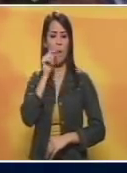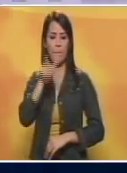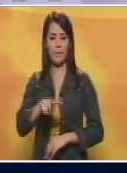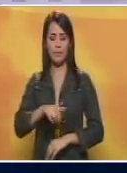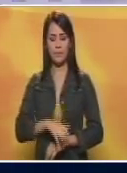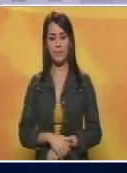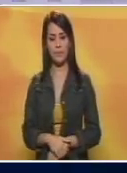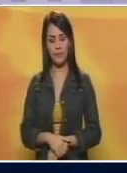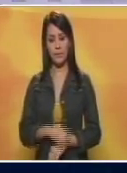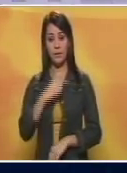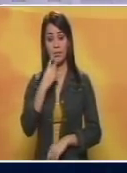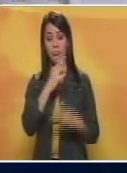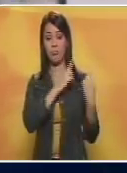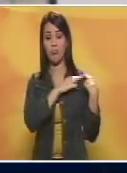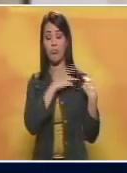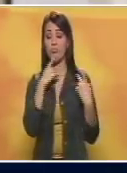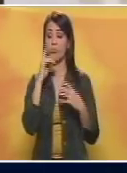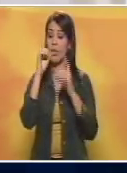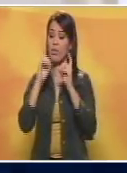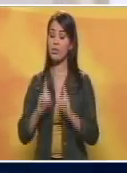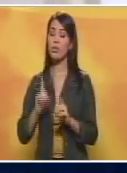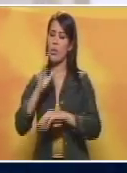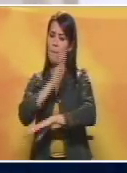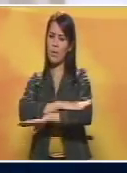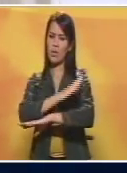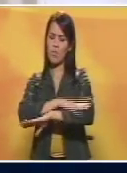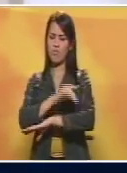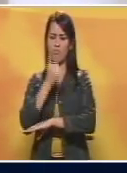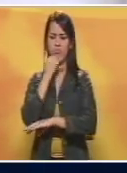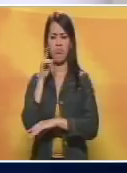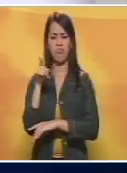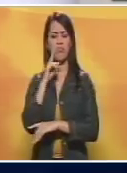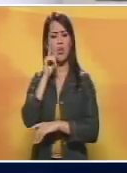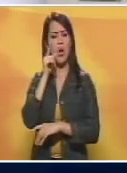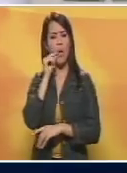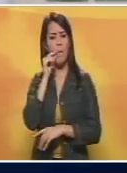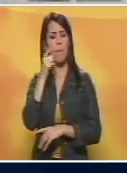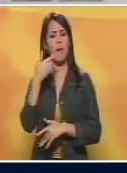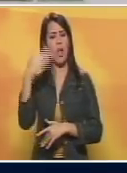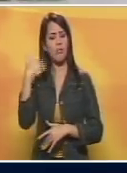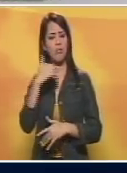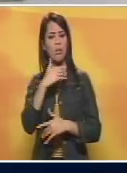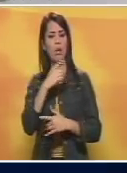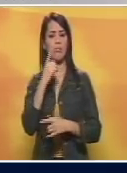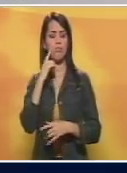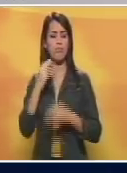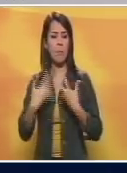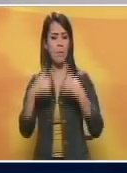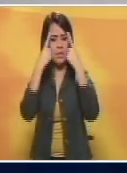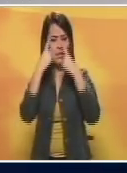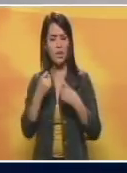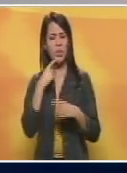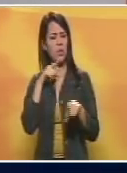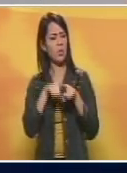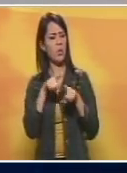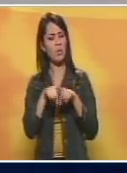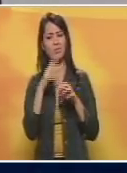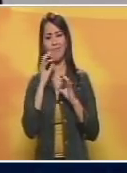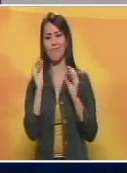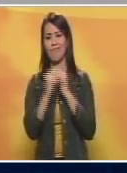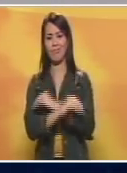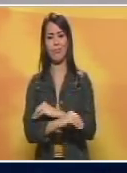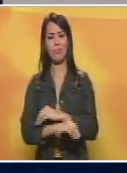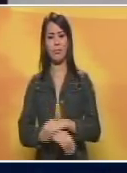su portavoz justificó la decisión por el comportamiento errático del ex funcionario quien a su juicio realizó comentarios indignantes y sin